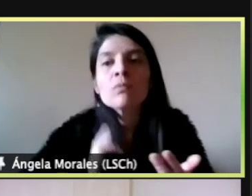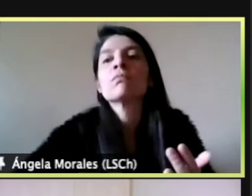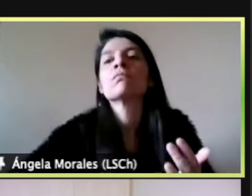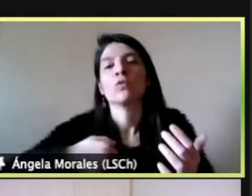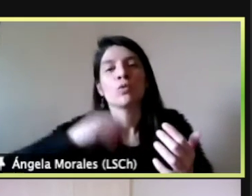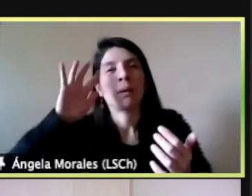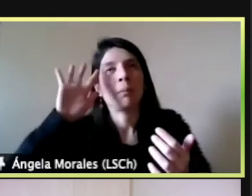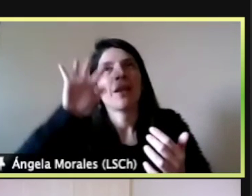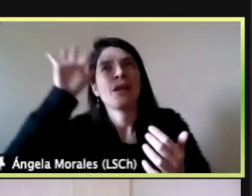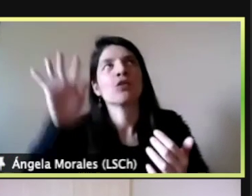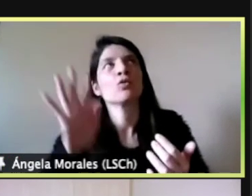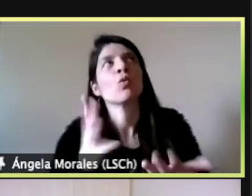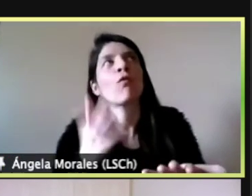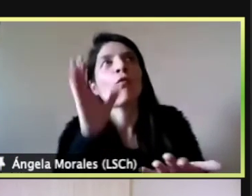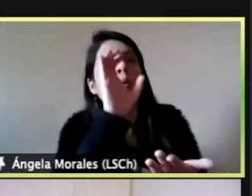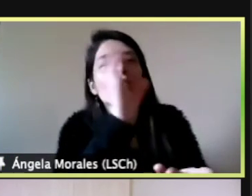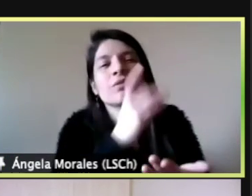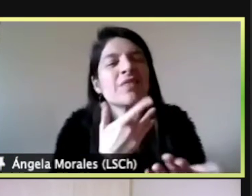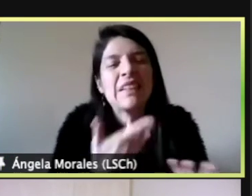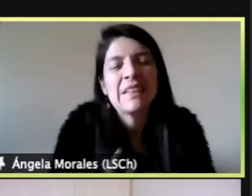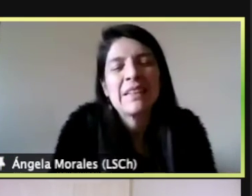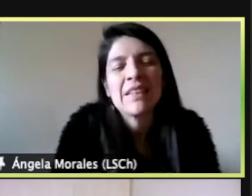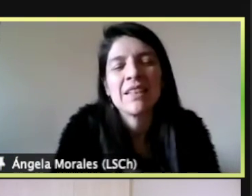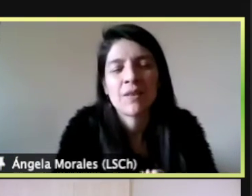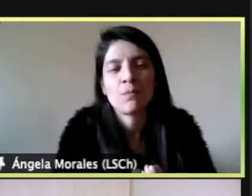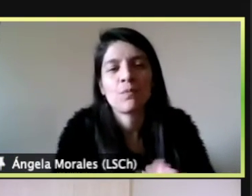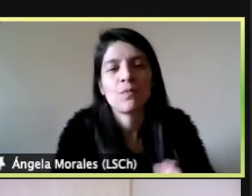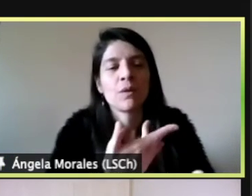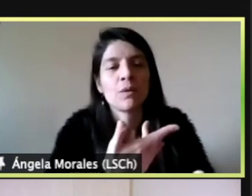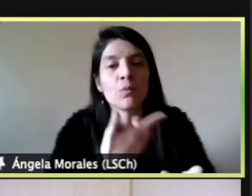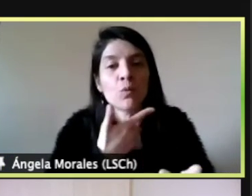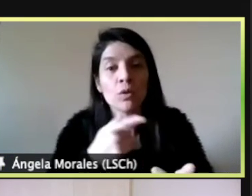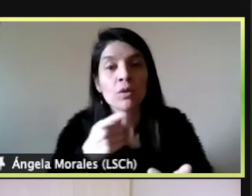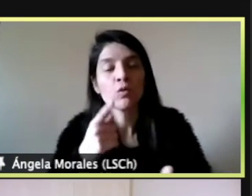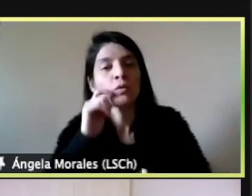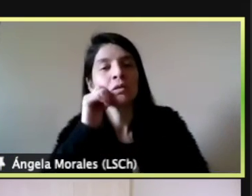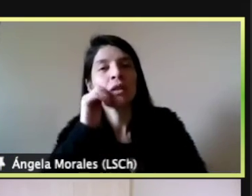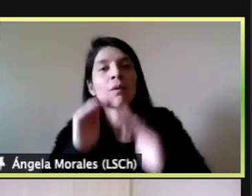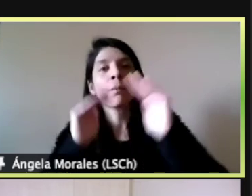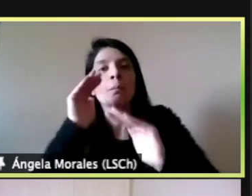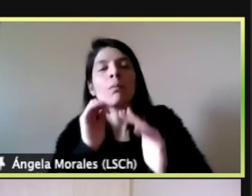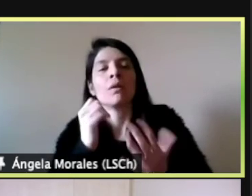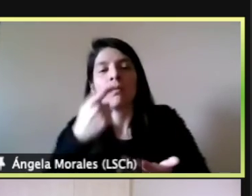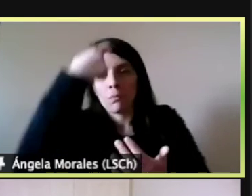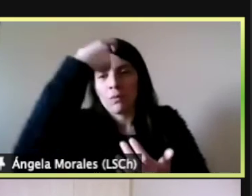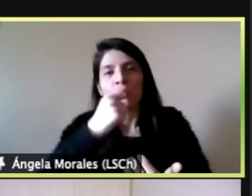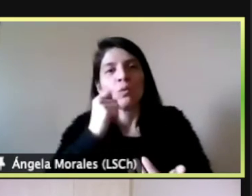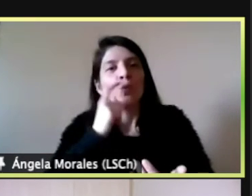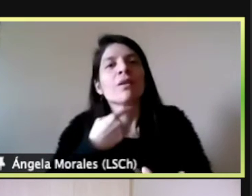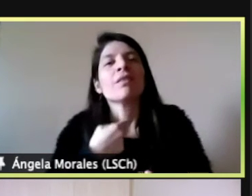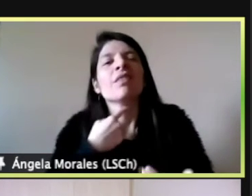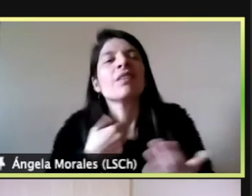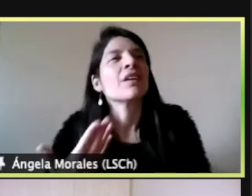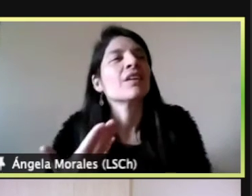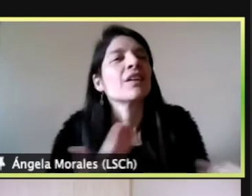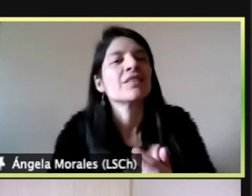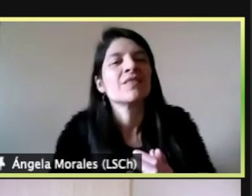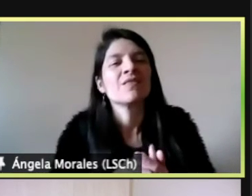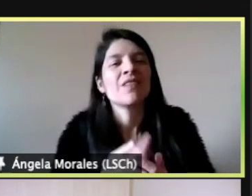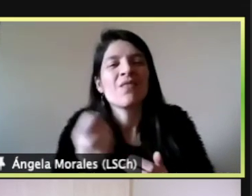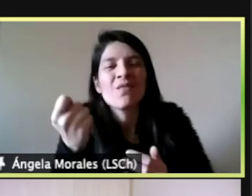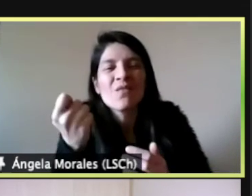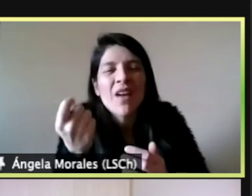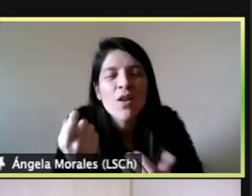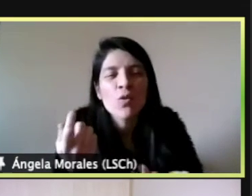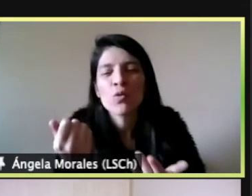esto responde inmediatamente al interés que tenga la persona en los valores. Entonces yo lo que voy a hacer es que voy a decir que